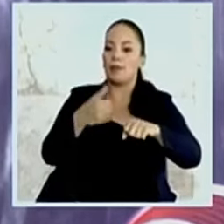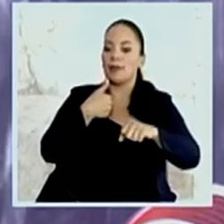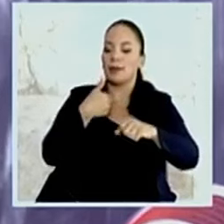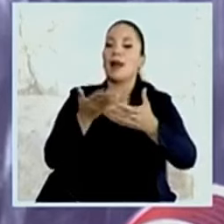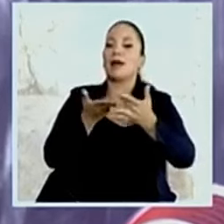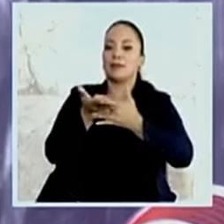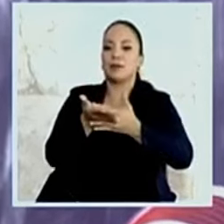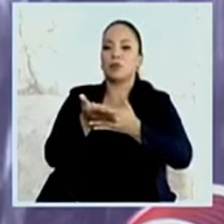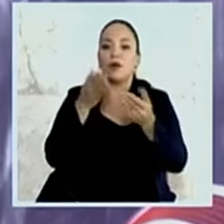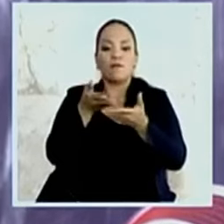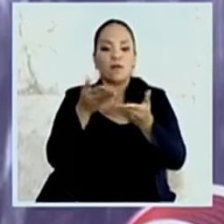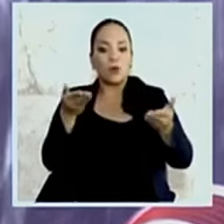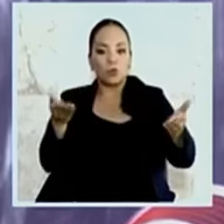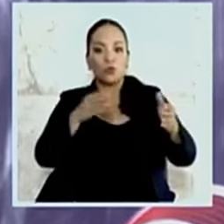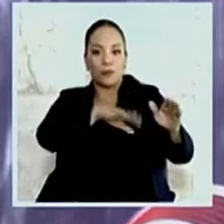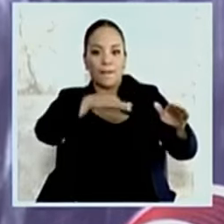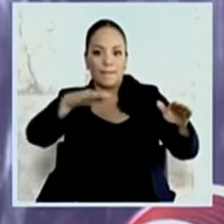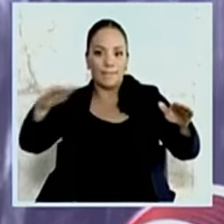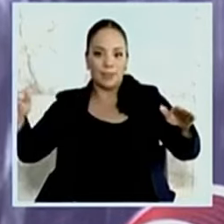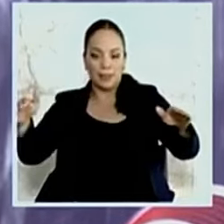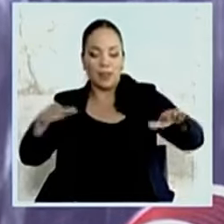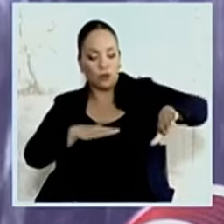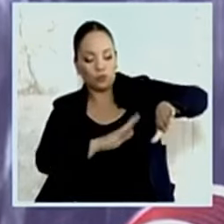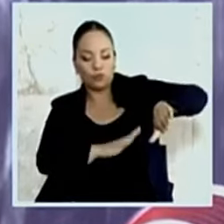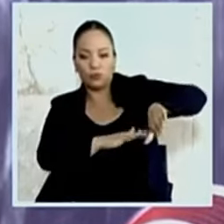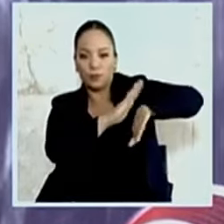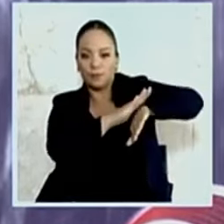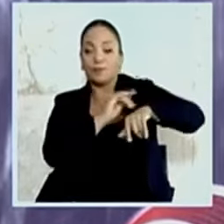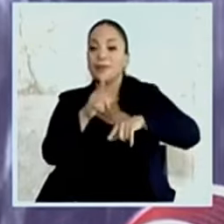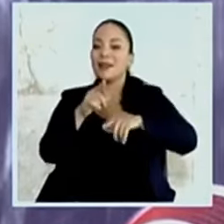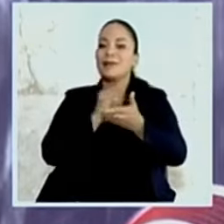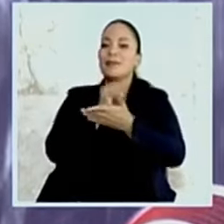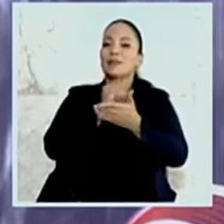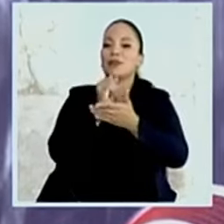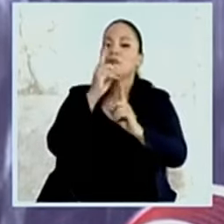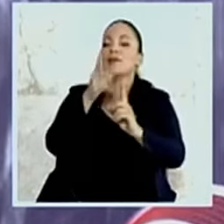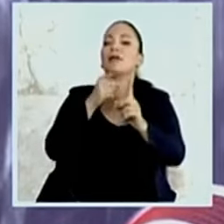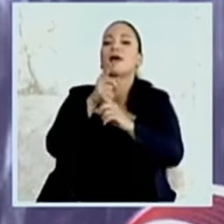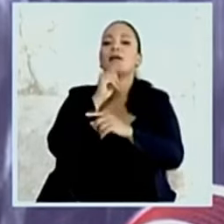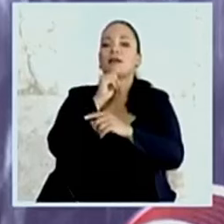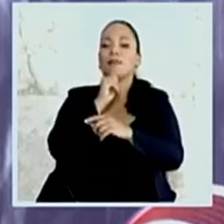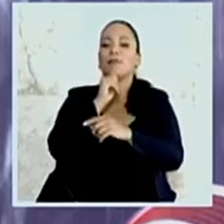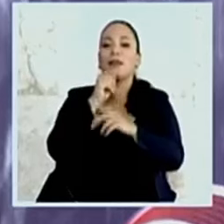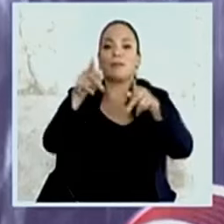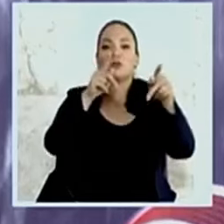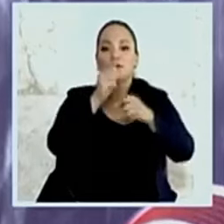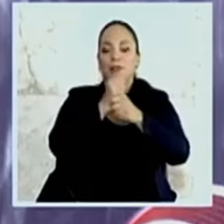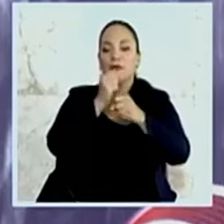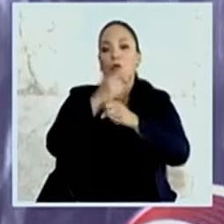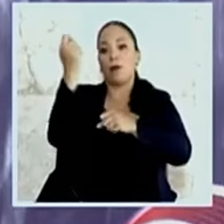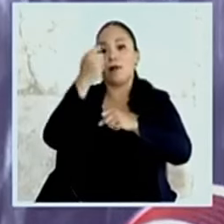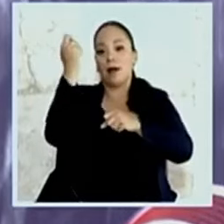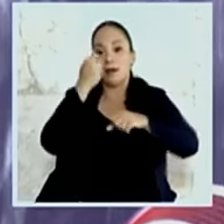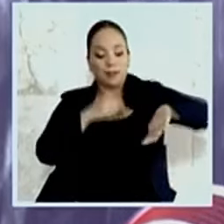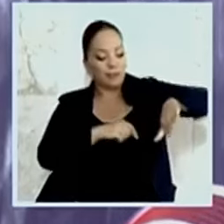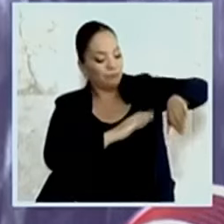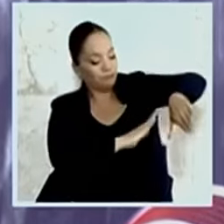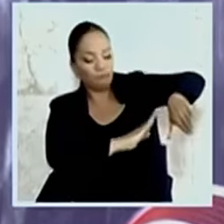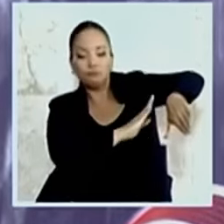de investigación para determinar las condiciones en las cuales podría el país determinar el acceso a los